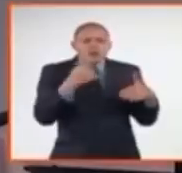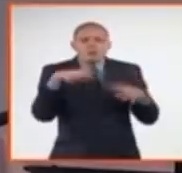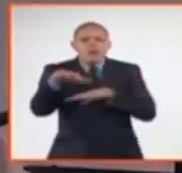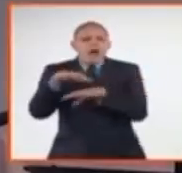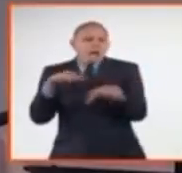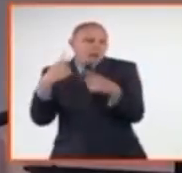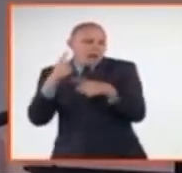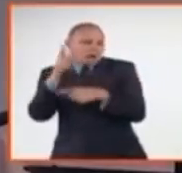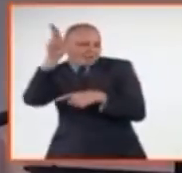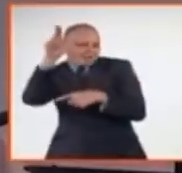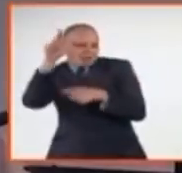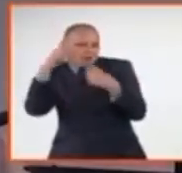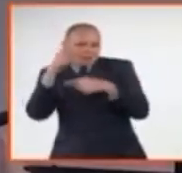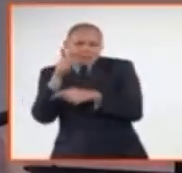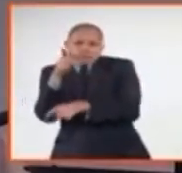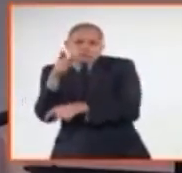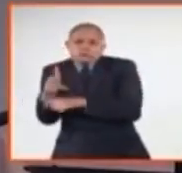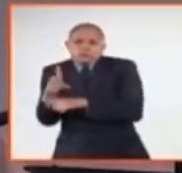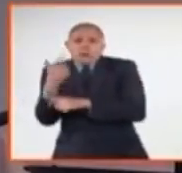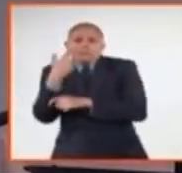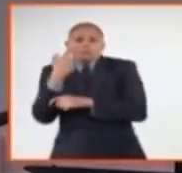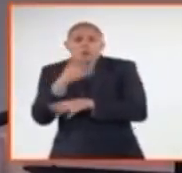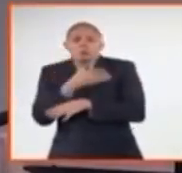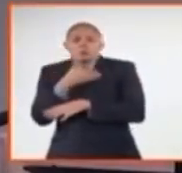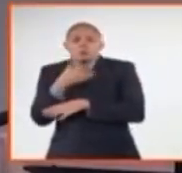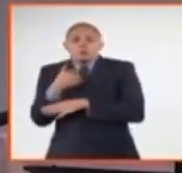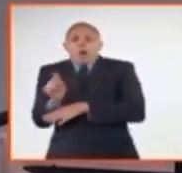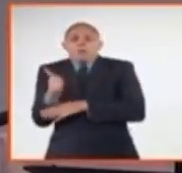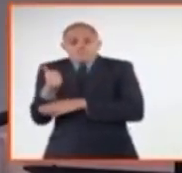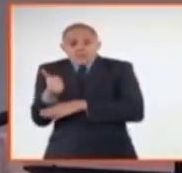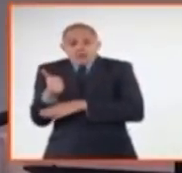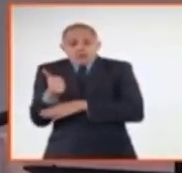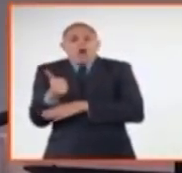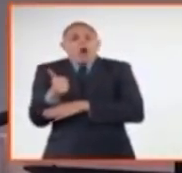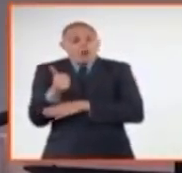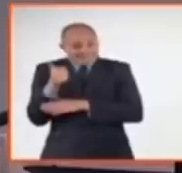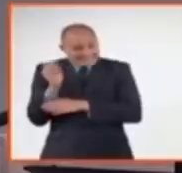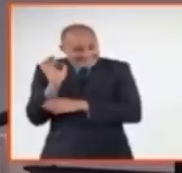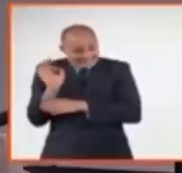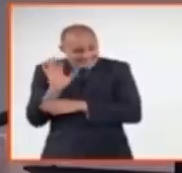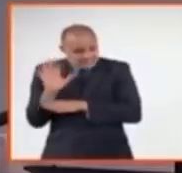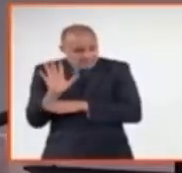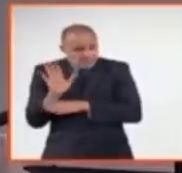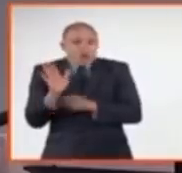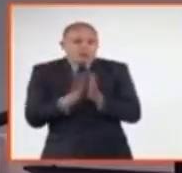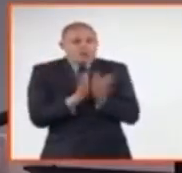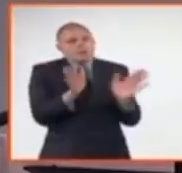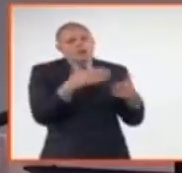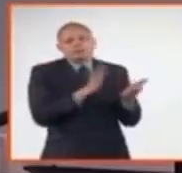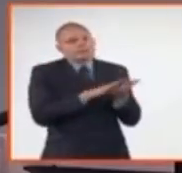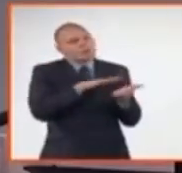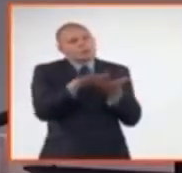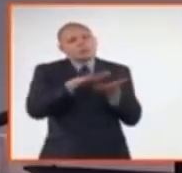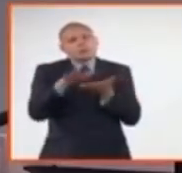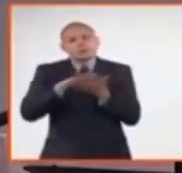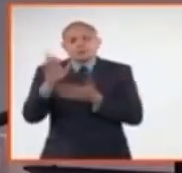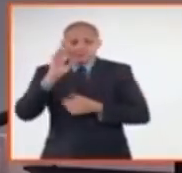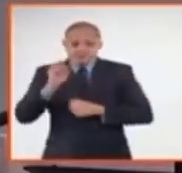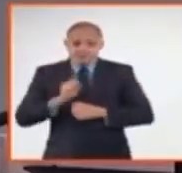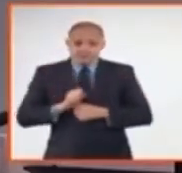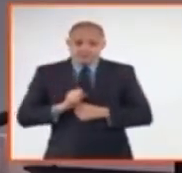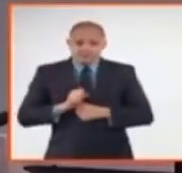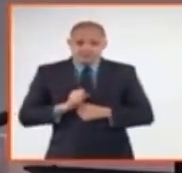analíticas también y se pueden liberar los lotos que incluso se liberan con acompañamiento también de la agencia reguladora que podemos